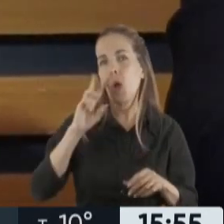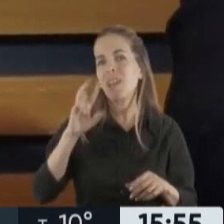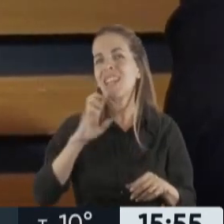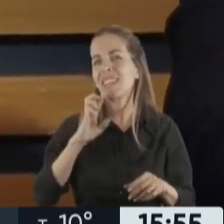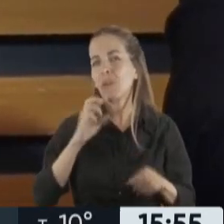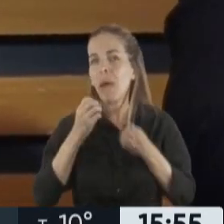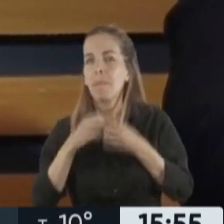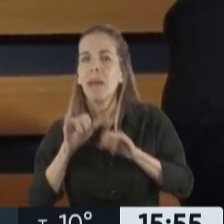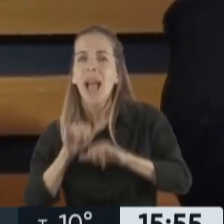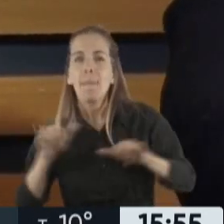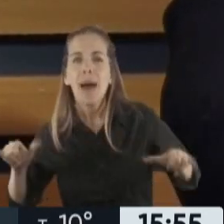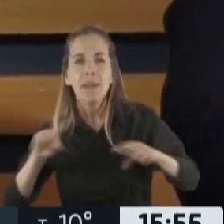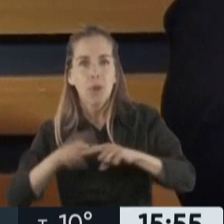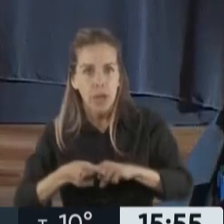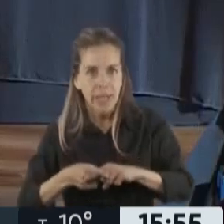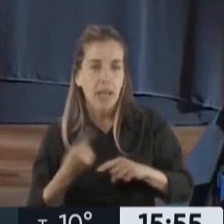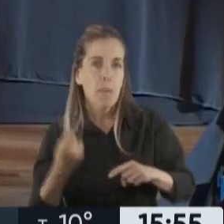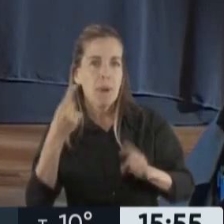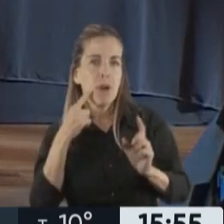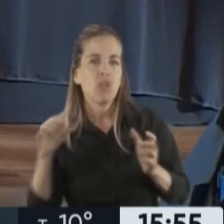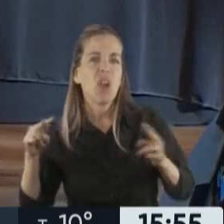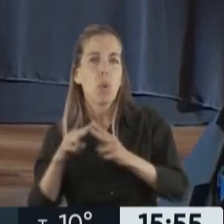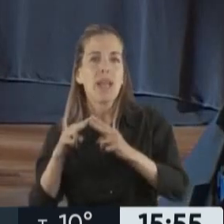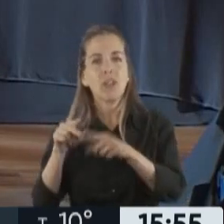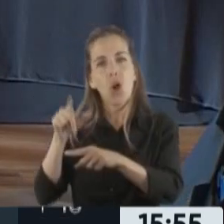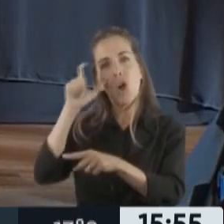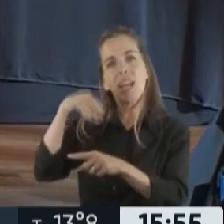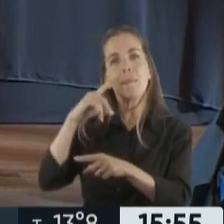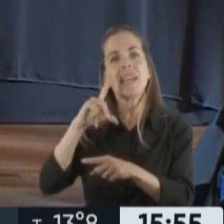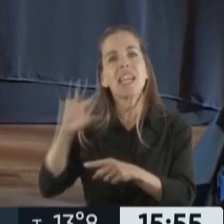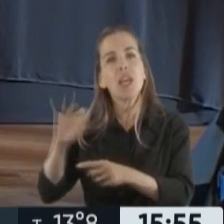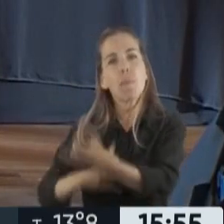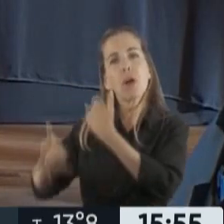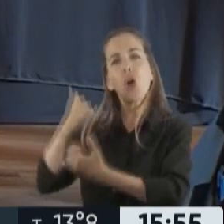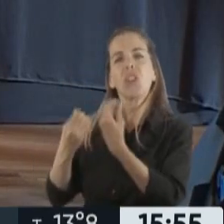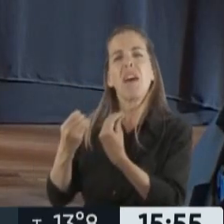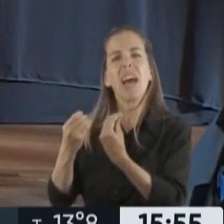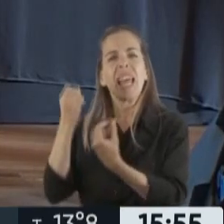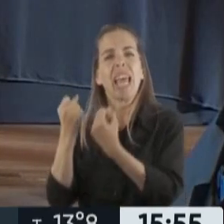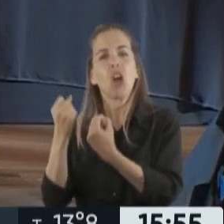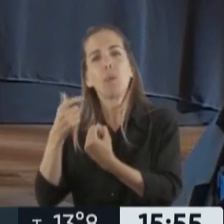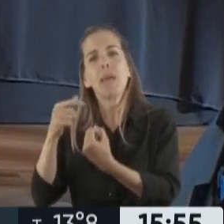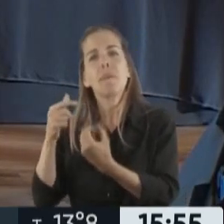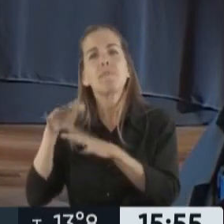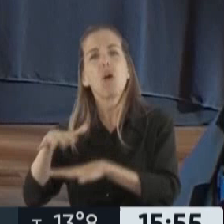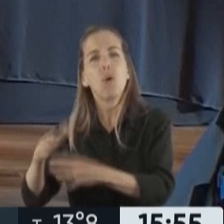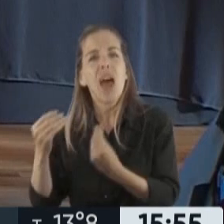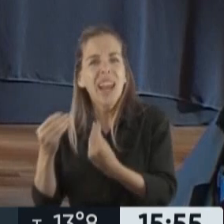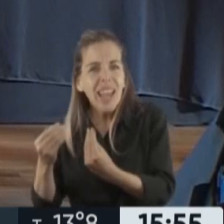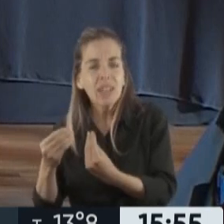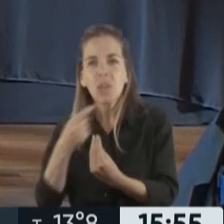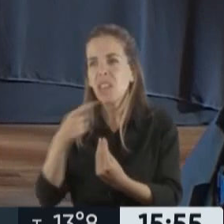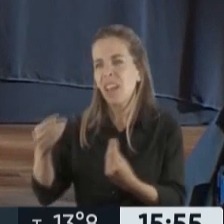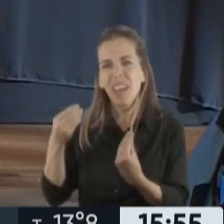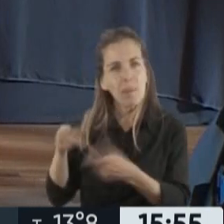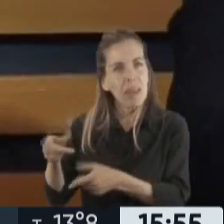2019, y tuve las primeras charlas con Emilio, y me hablaban de la economía popular, yo decía, ¿de qué me están hablando estos tipos? ¿Qué es esto? ¿De